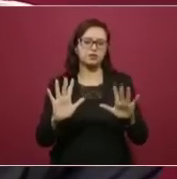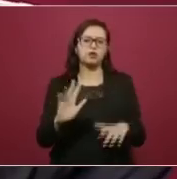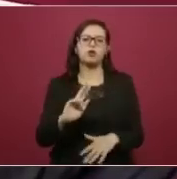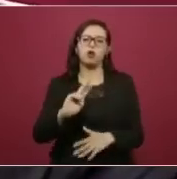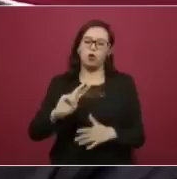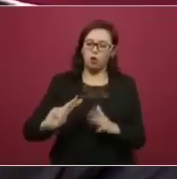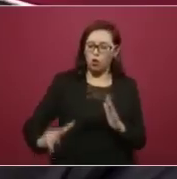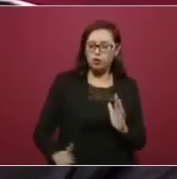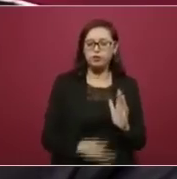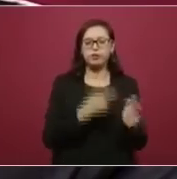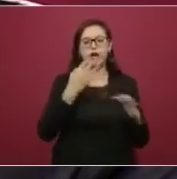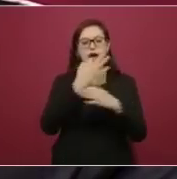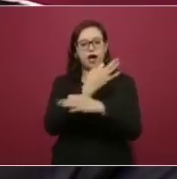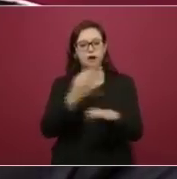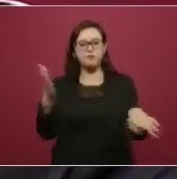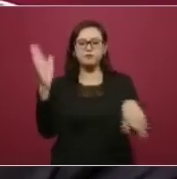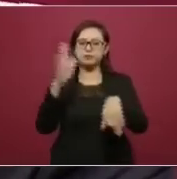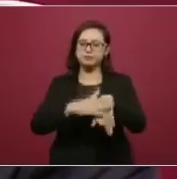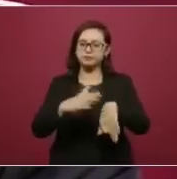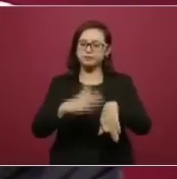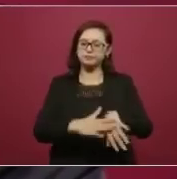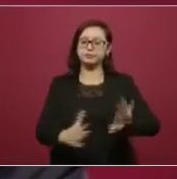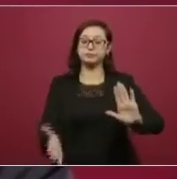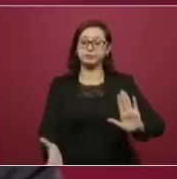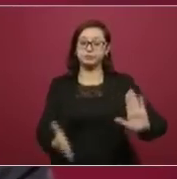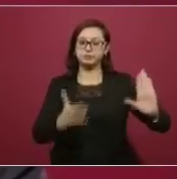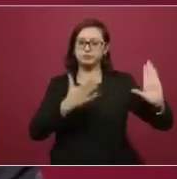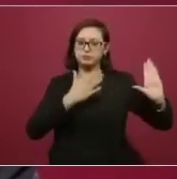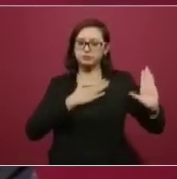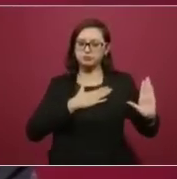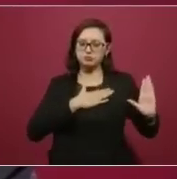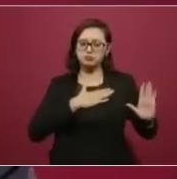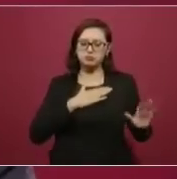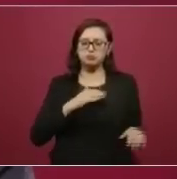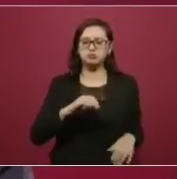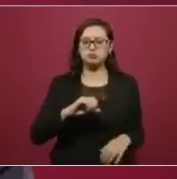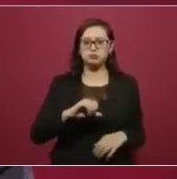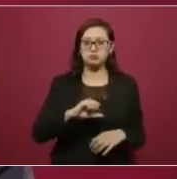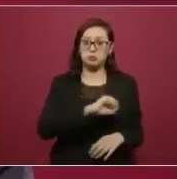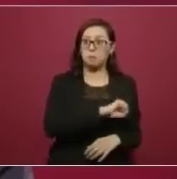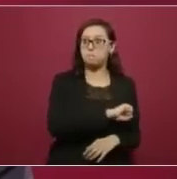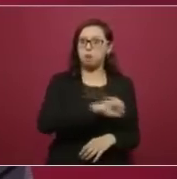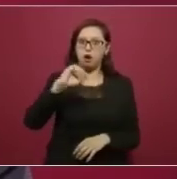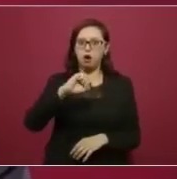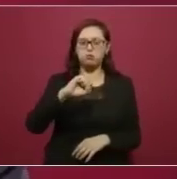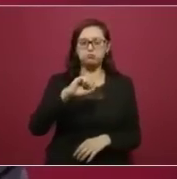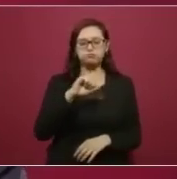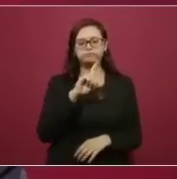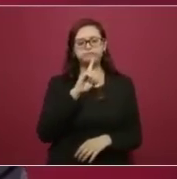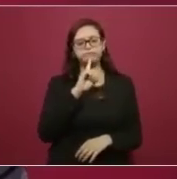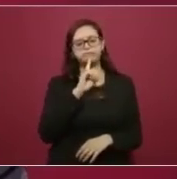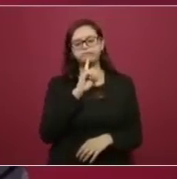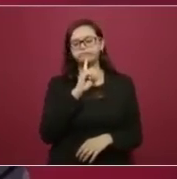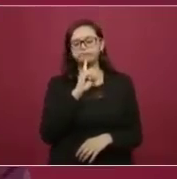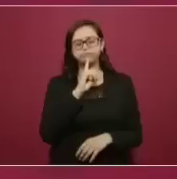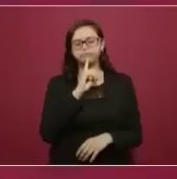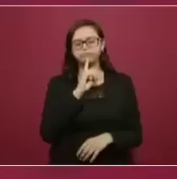reafirmar el compromiso de que no van a aumentar los precios de los